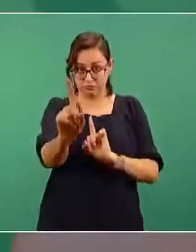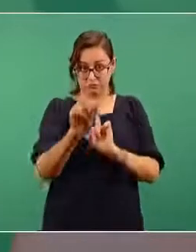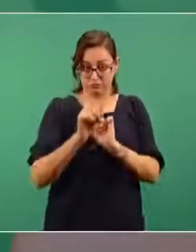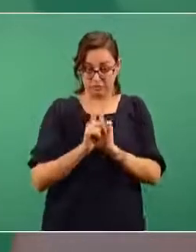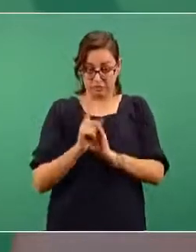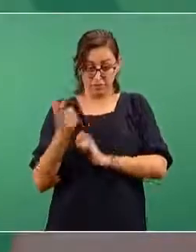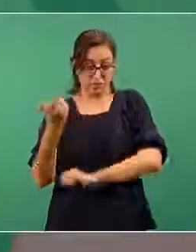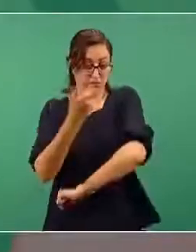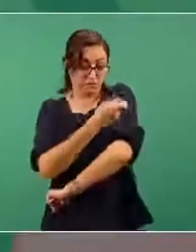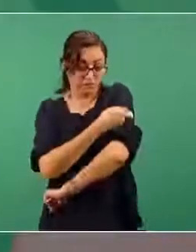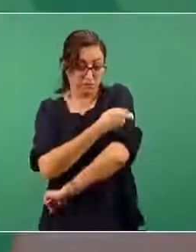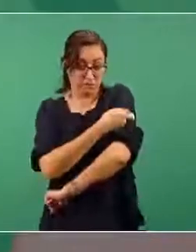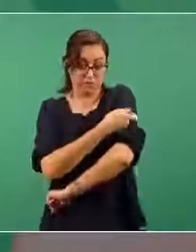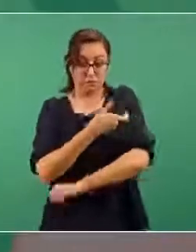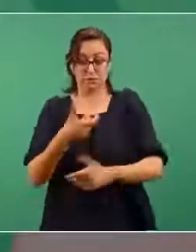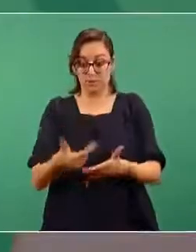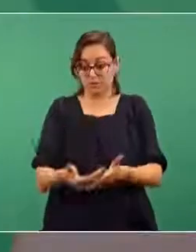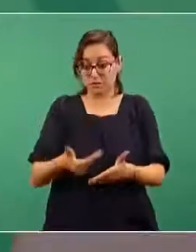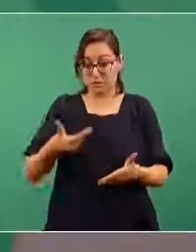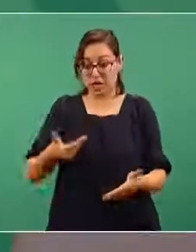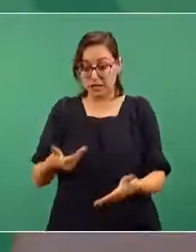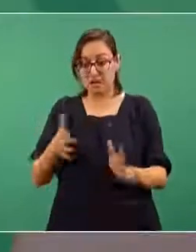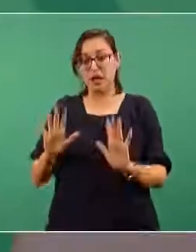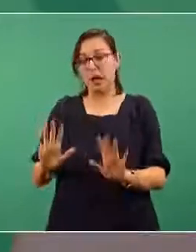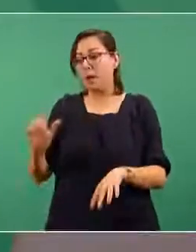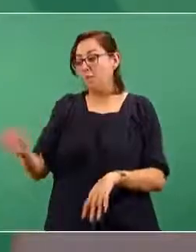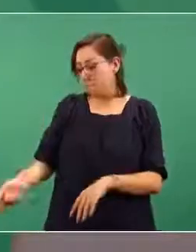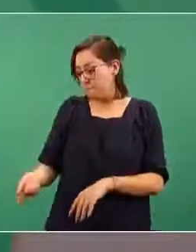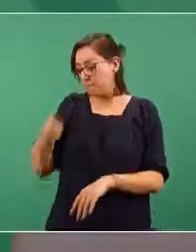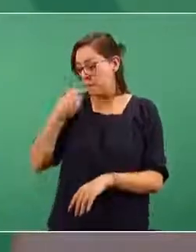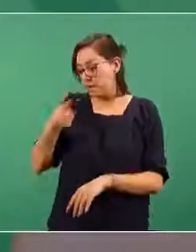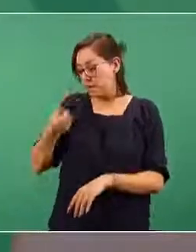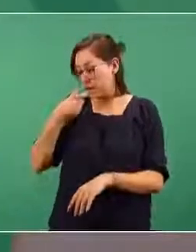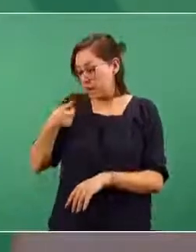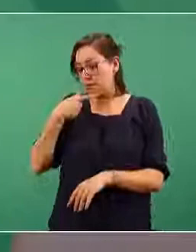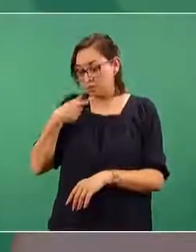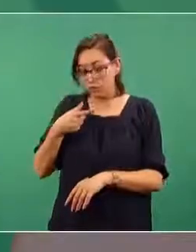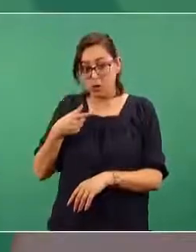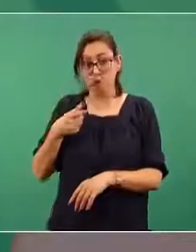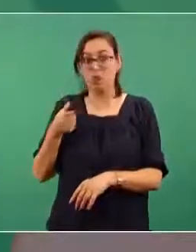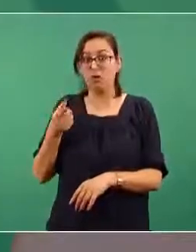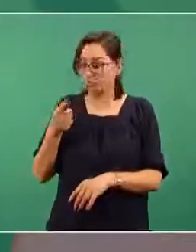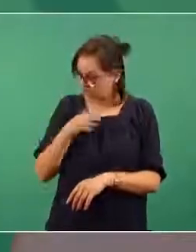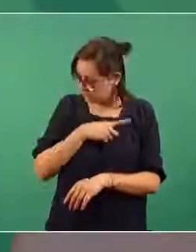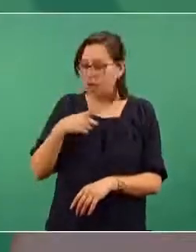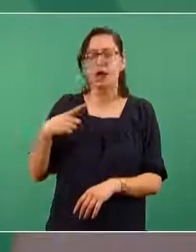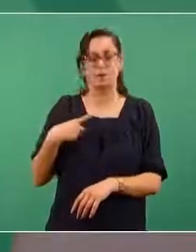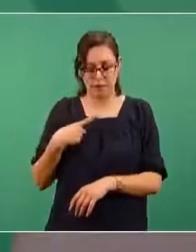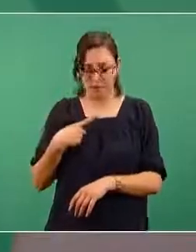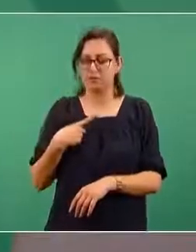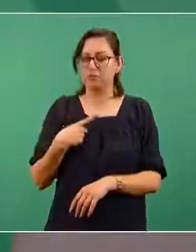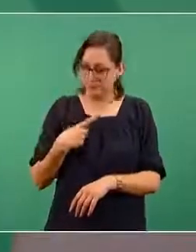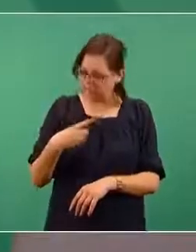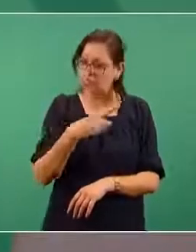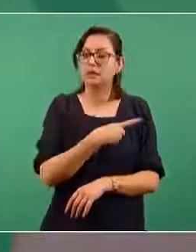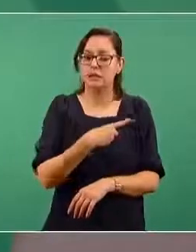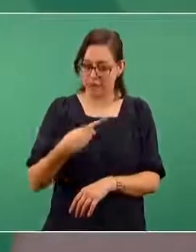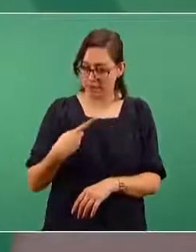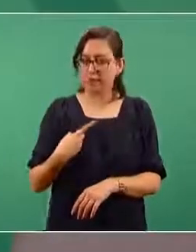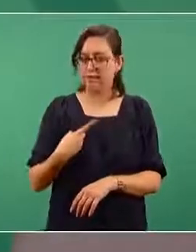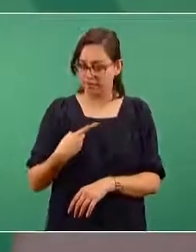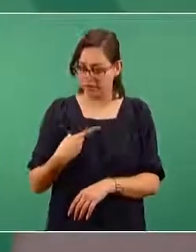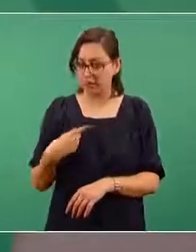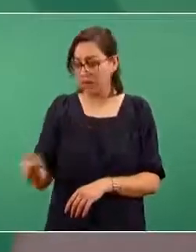su vacuna. Debe de tomar los medicamentos que le correspondan en ese día y a la hora que le correspondan antes